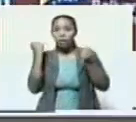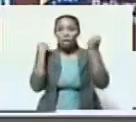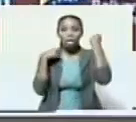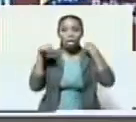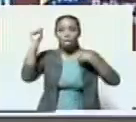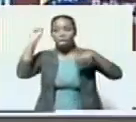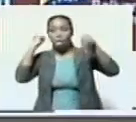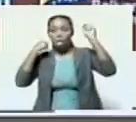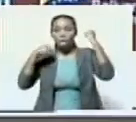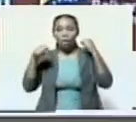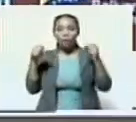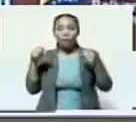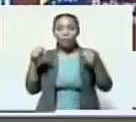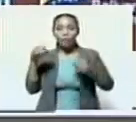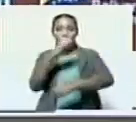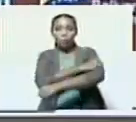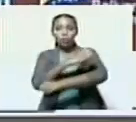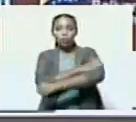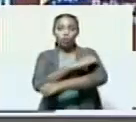en la oligarquía colombiana.